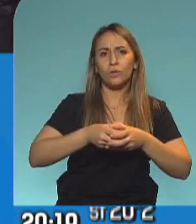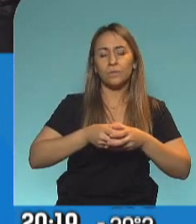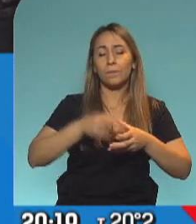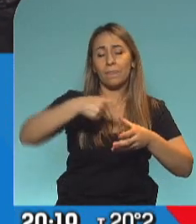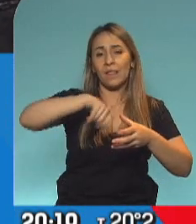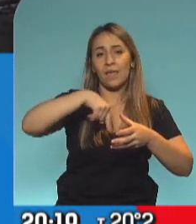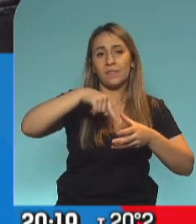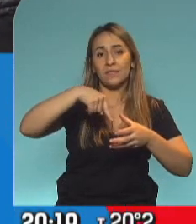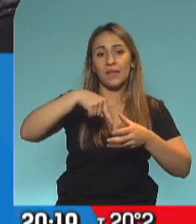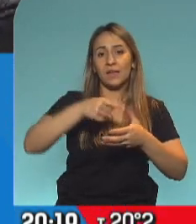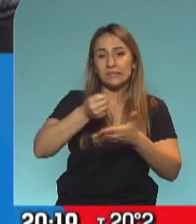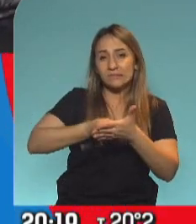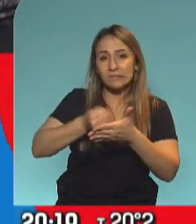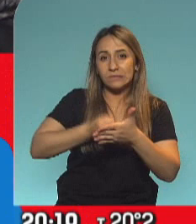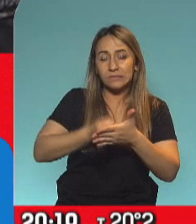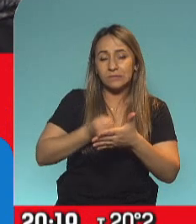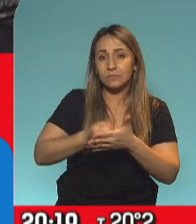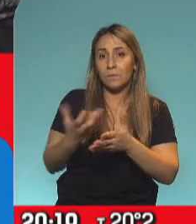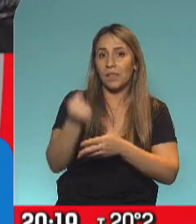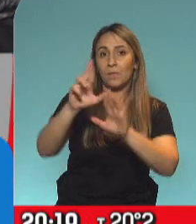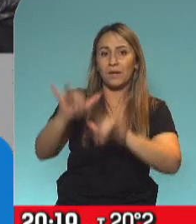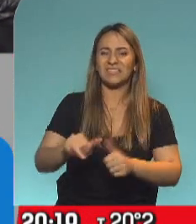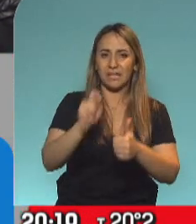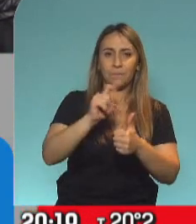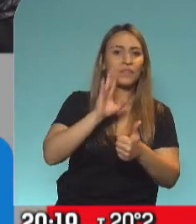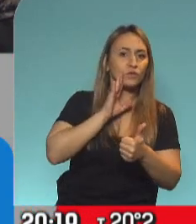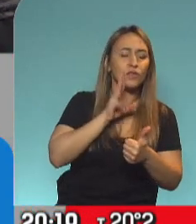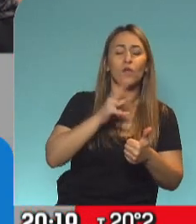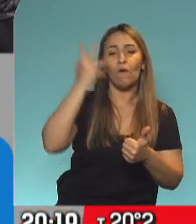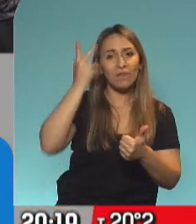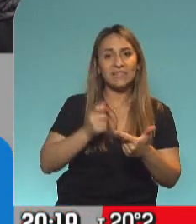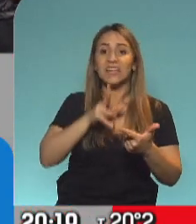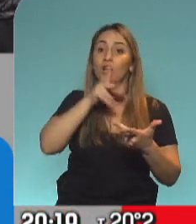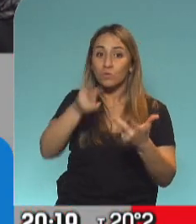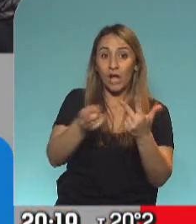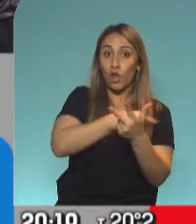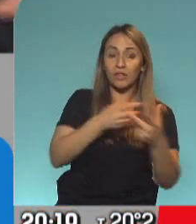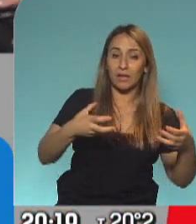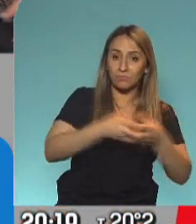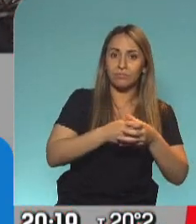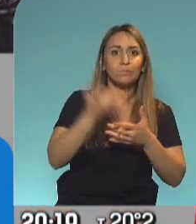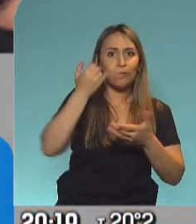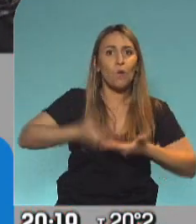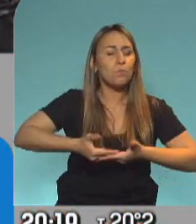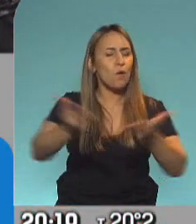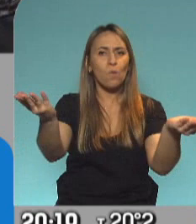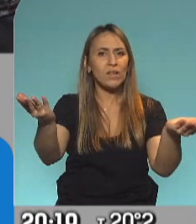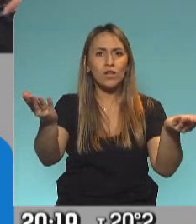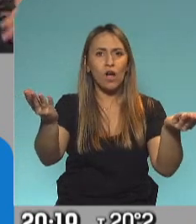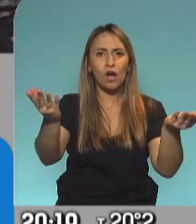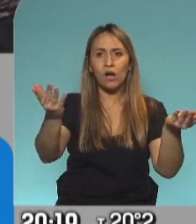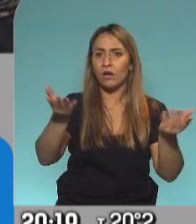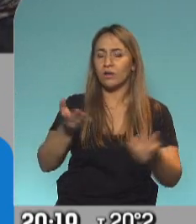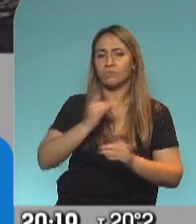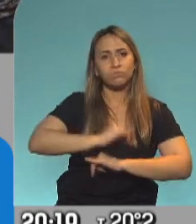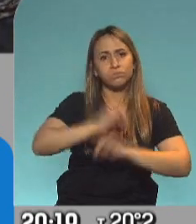que trata de llegar a la paz, que es Estados Unidos, Francia y Rusia, han declarado públicamente que tiene que cesar